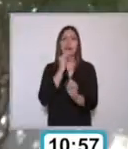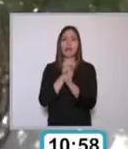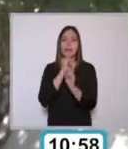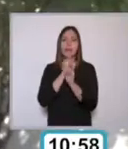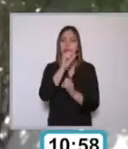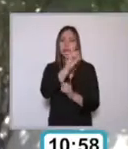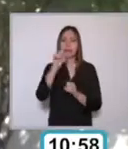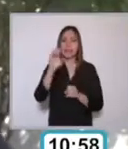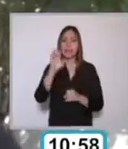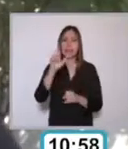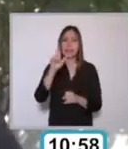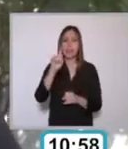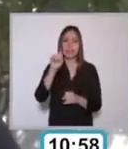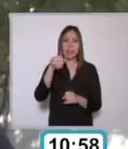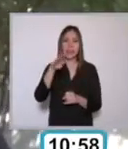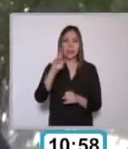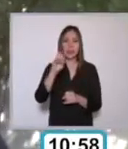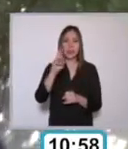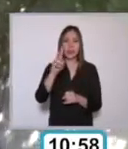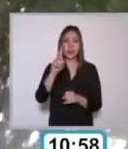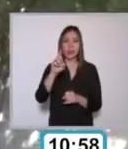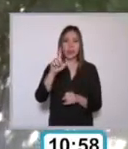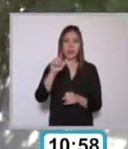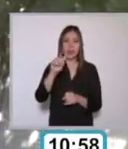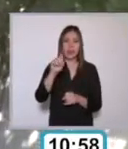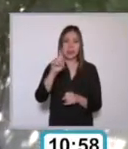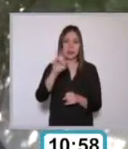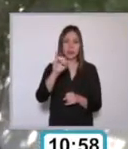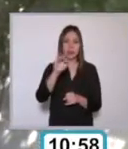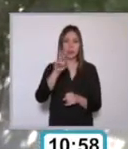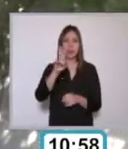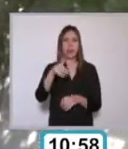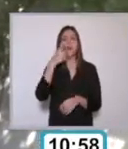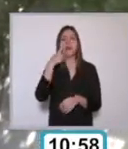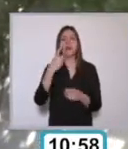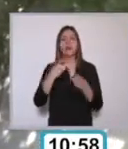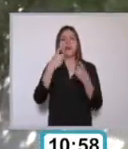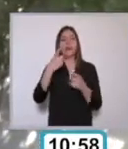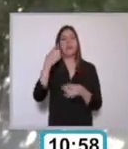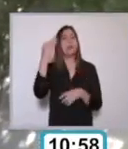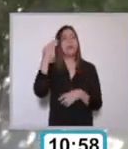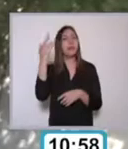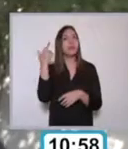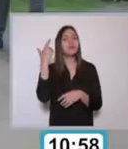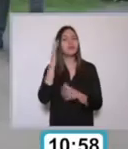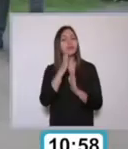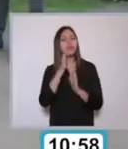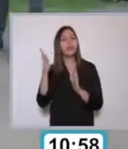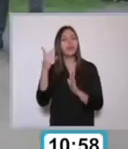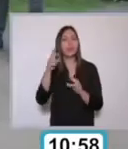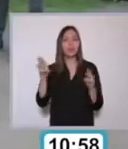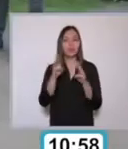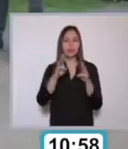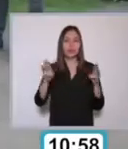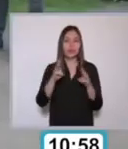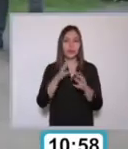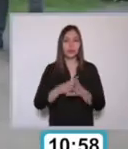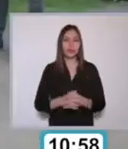de la Tribu. Seguramente no se van a arrepentir de invertir tiempo para escuchar nuestra música. Y ahí está su web, que